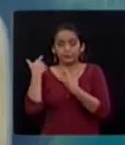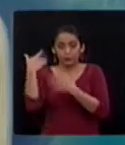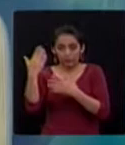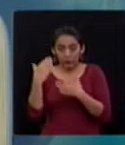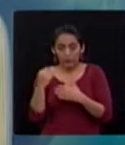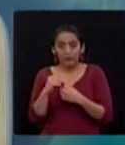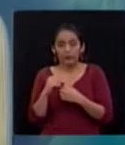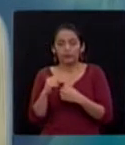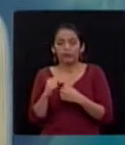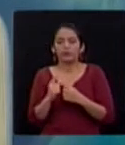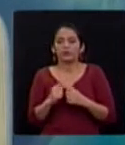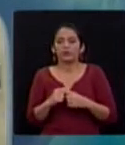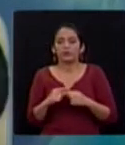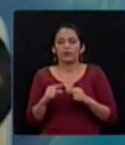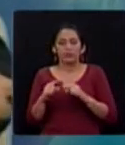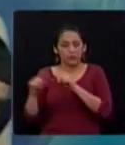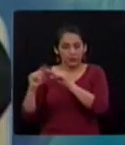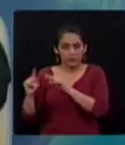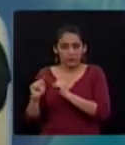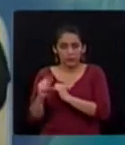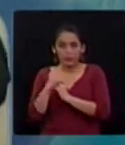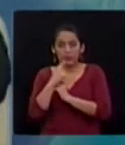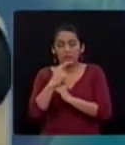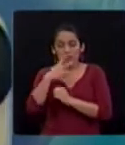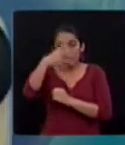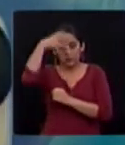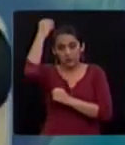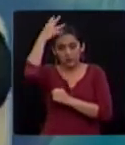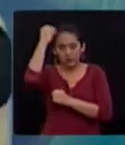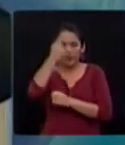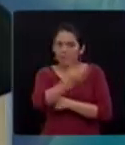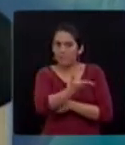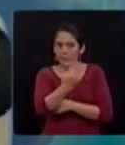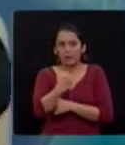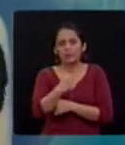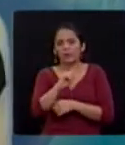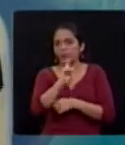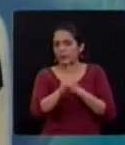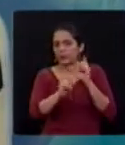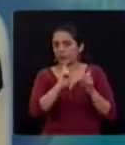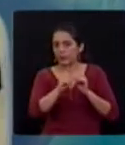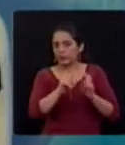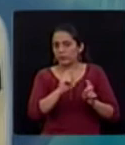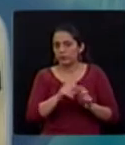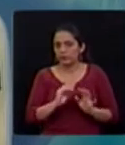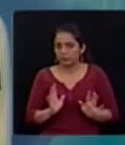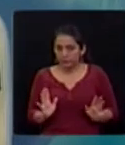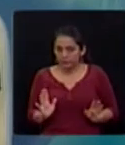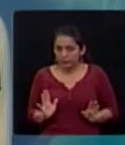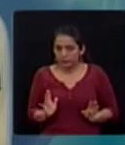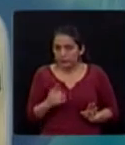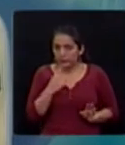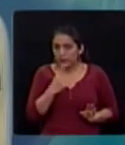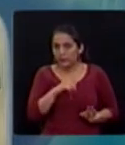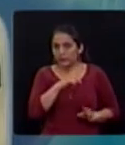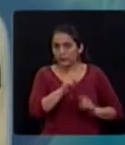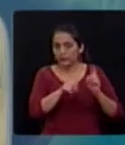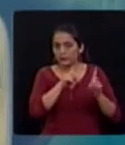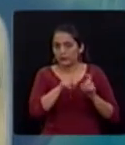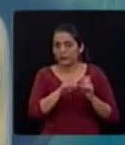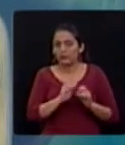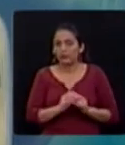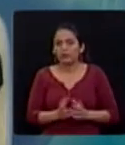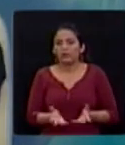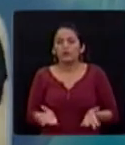a la Asamblea Nacional para que responda o para hacerle algunas preguntas en torno a los cuestionamientos que